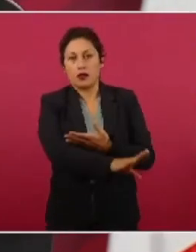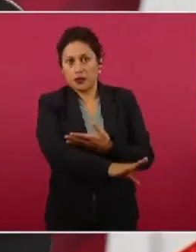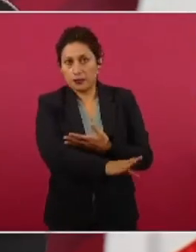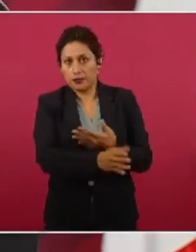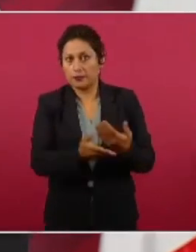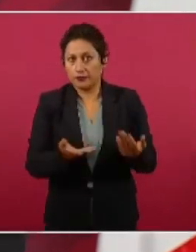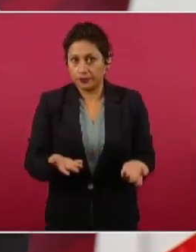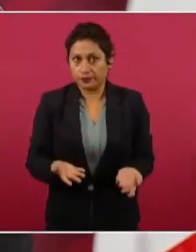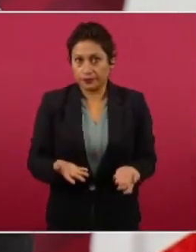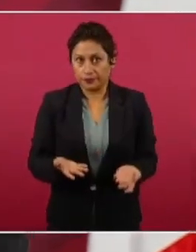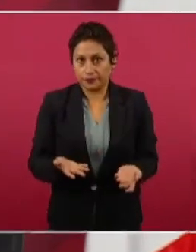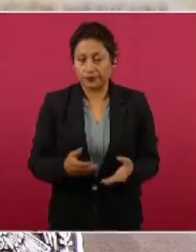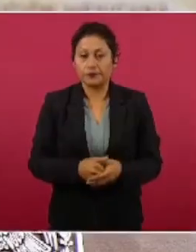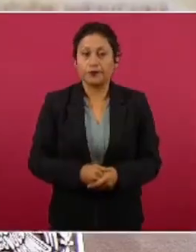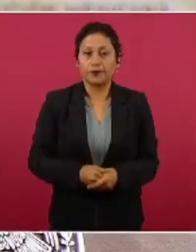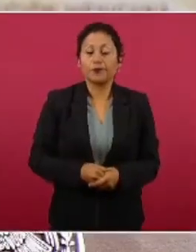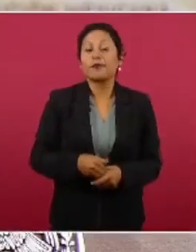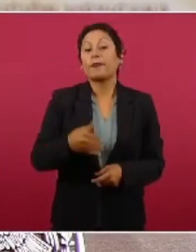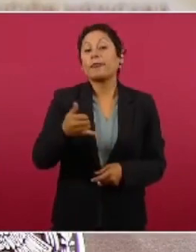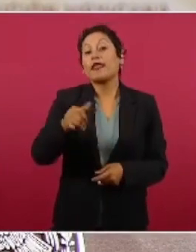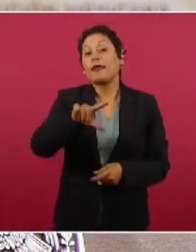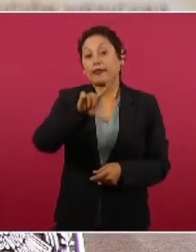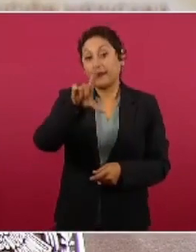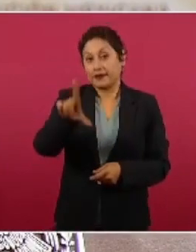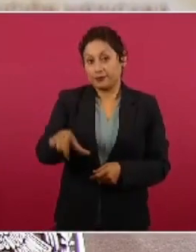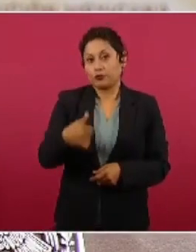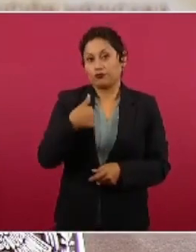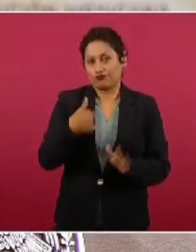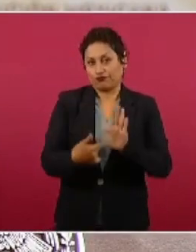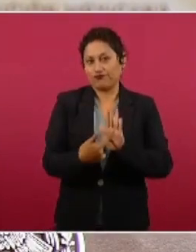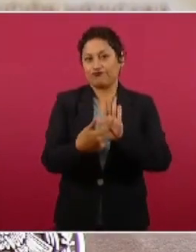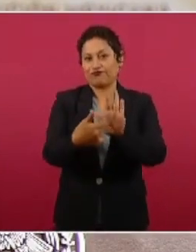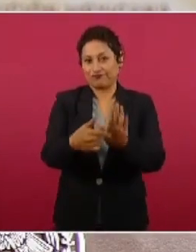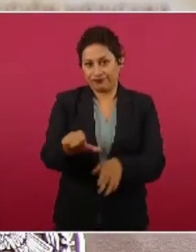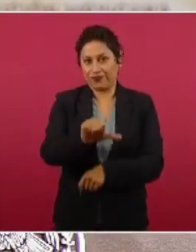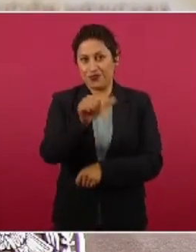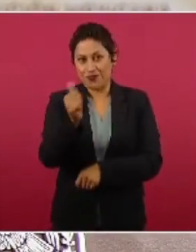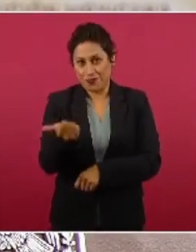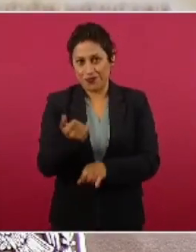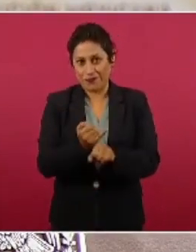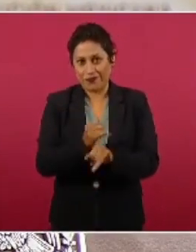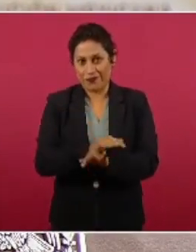Y luego les voy a dar otro dato.